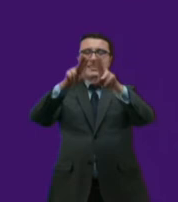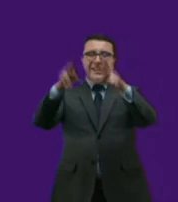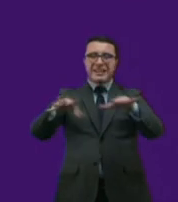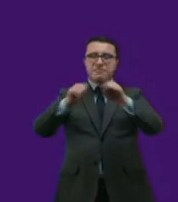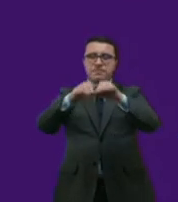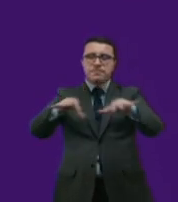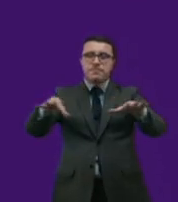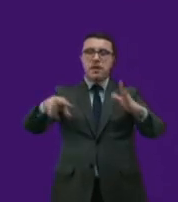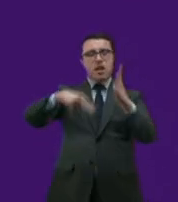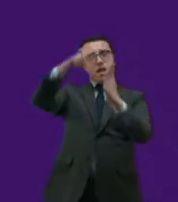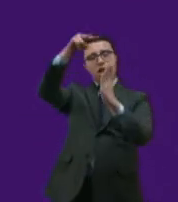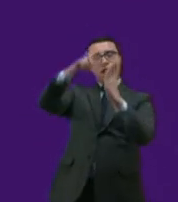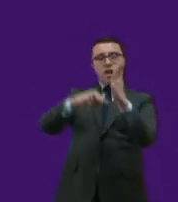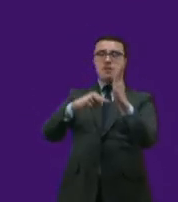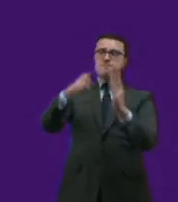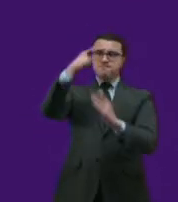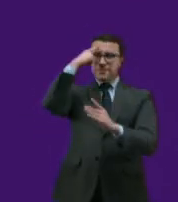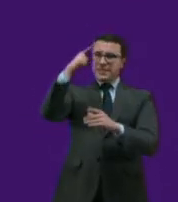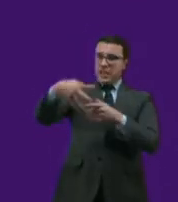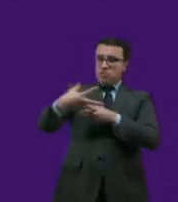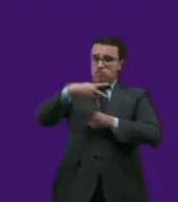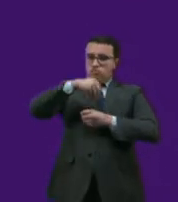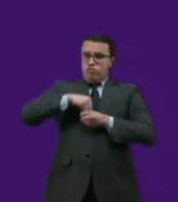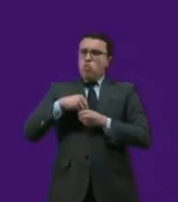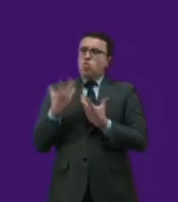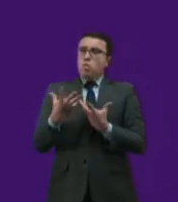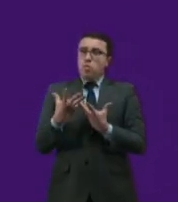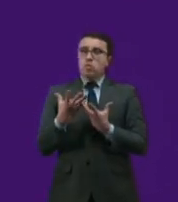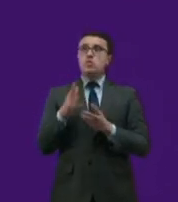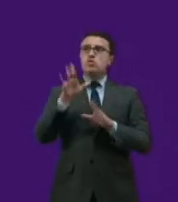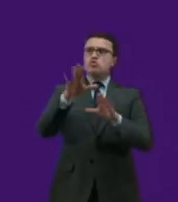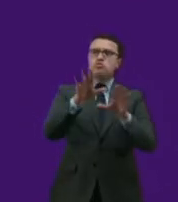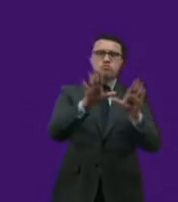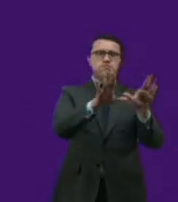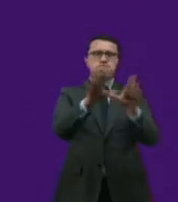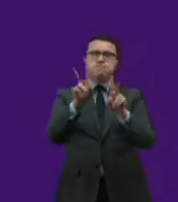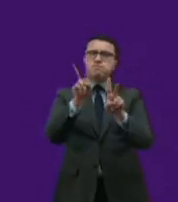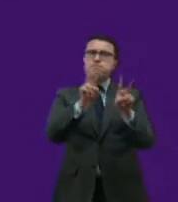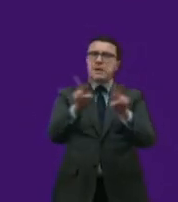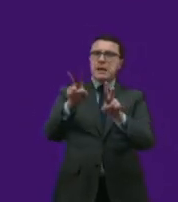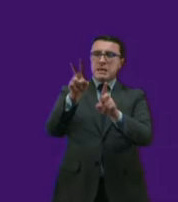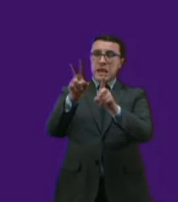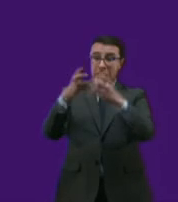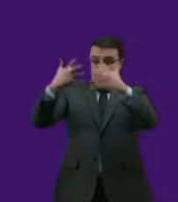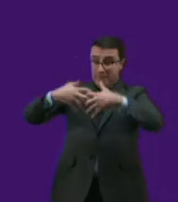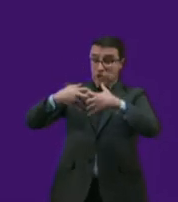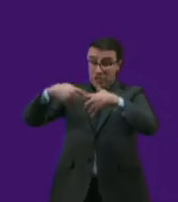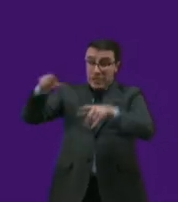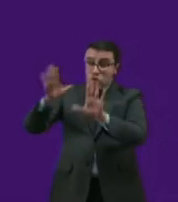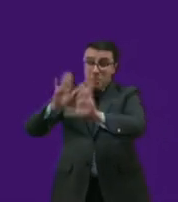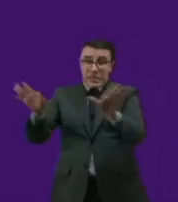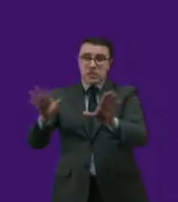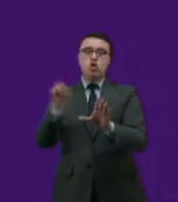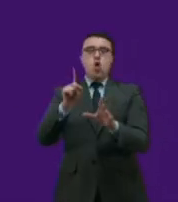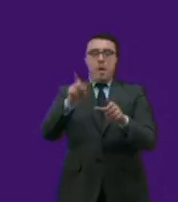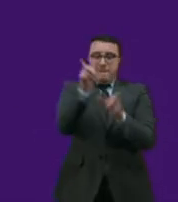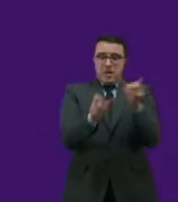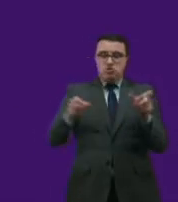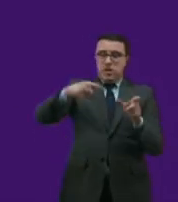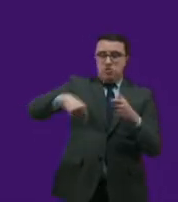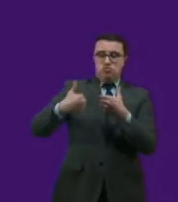ese core espiritual, y no solo de los fondos, de las personas que manejan los fondos. Entonces, si yo estoy buscando hablar con